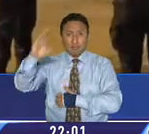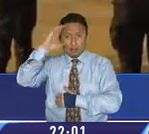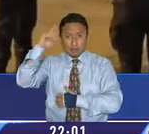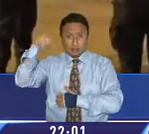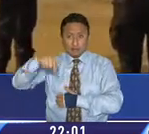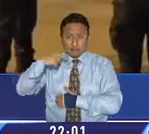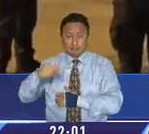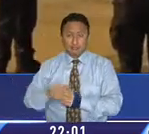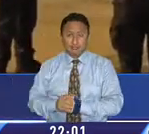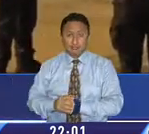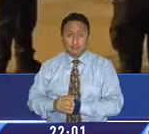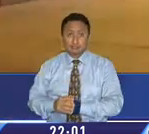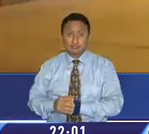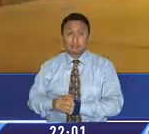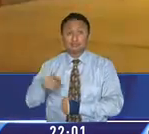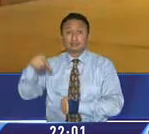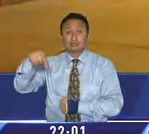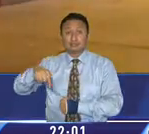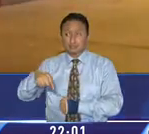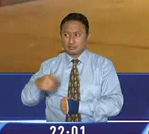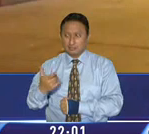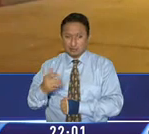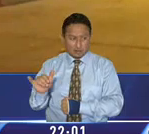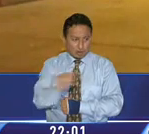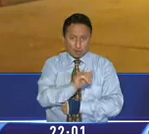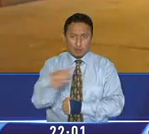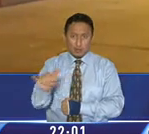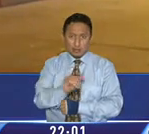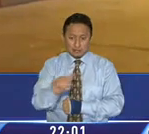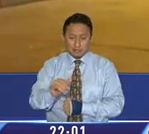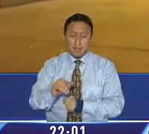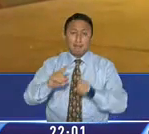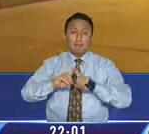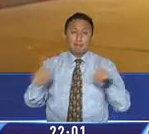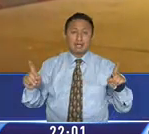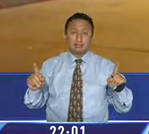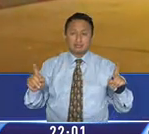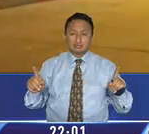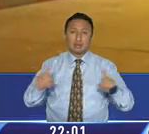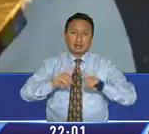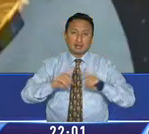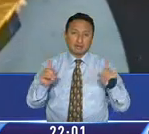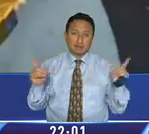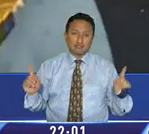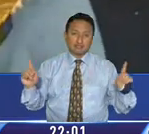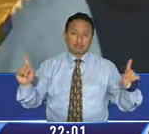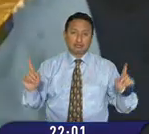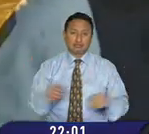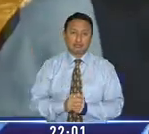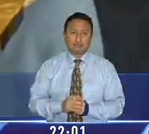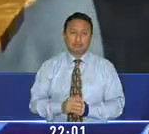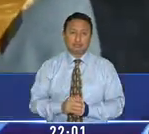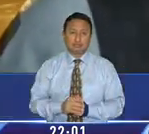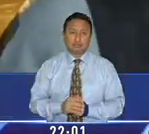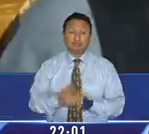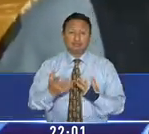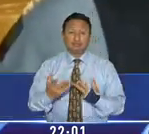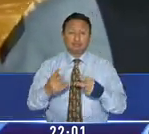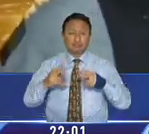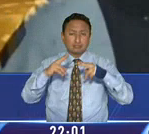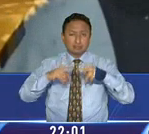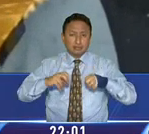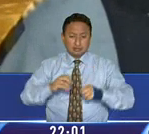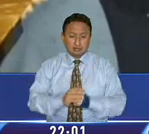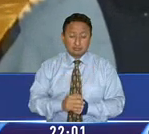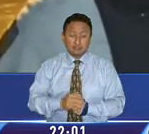pesar que se perpetraron en parecidas circunstancias, son dos situaciones diferentes. En las primeras investigaciones no son con la